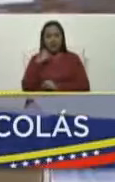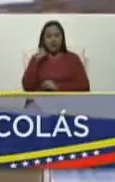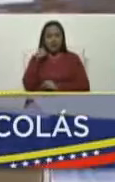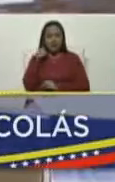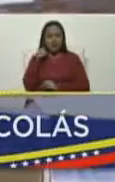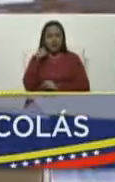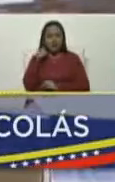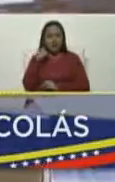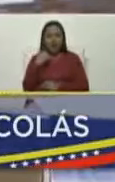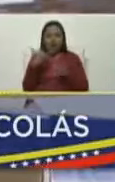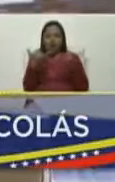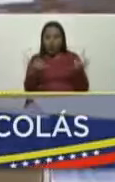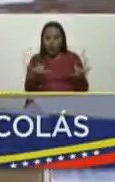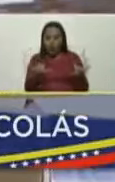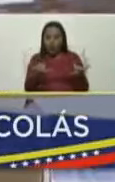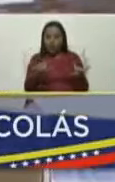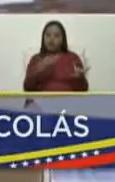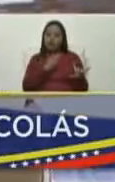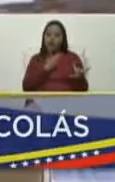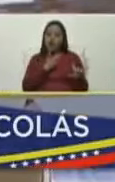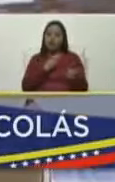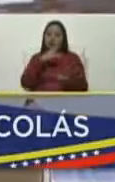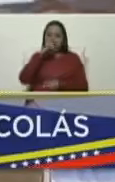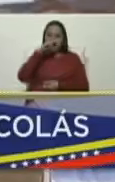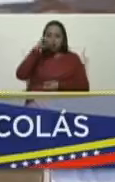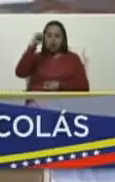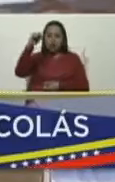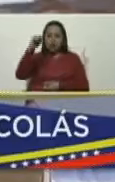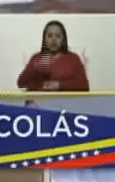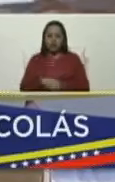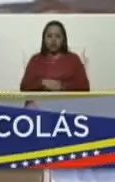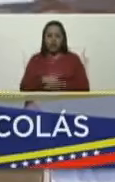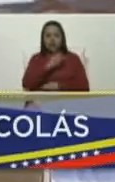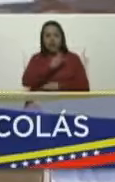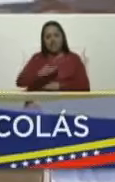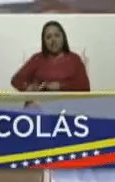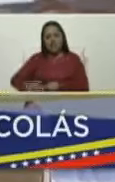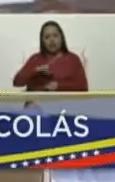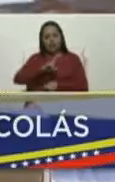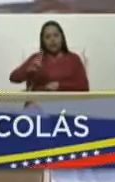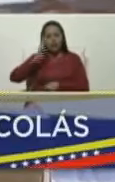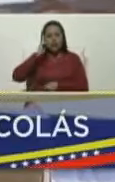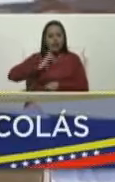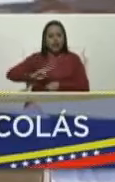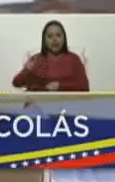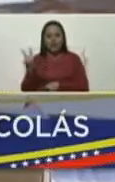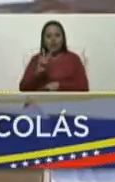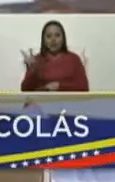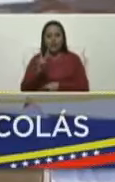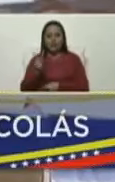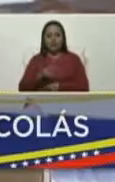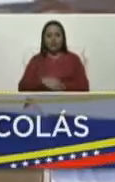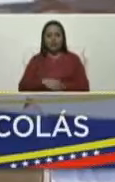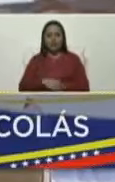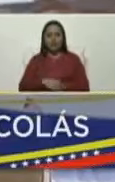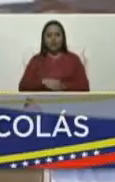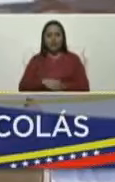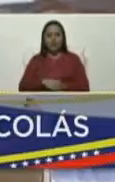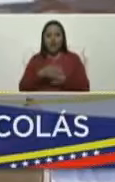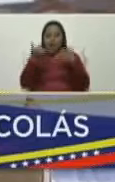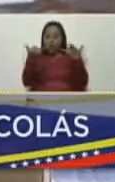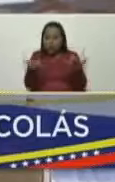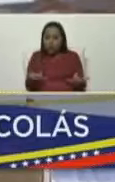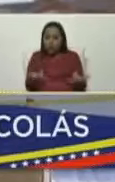Procedo. Yo, Nicolás Maduro Moros, presidente de la República Bolivariana de Venezuela,